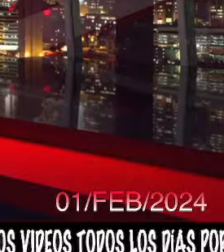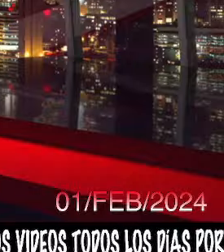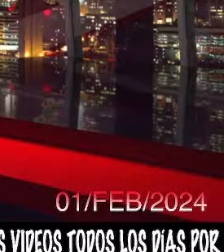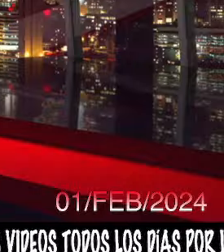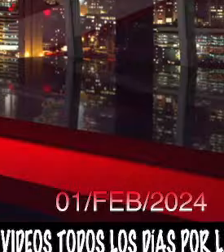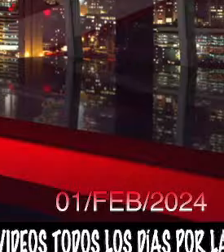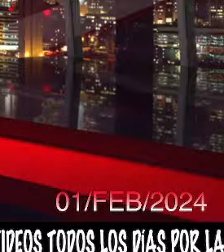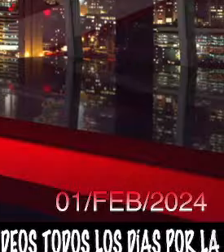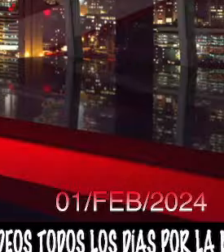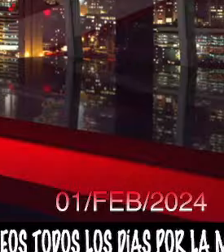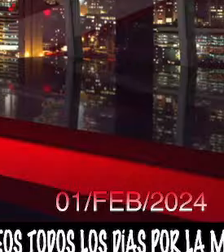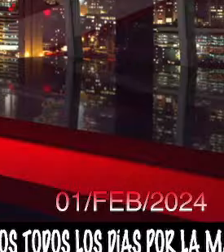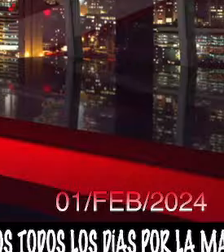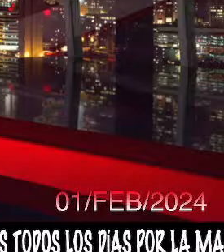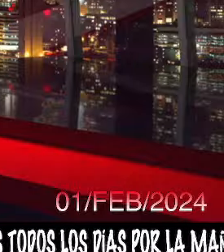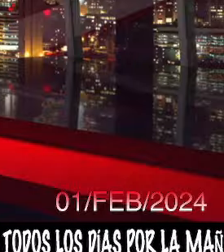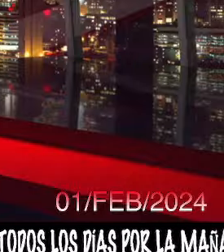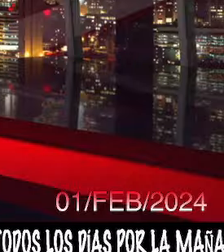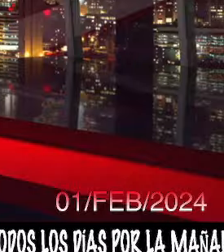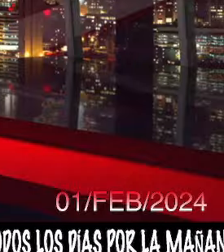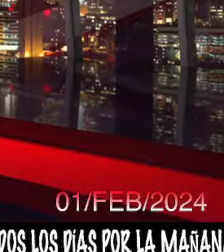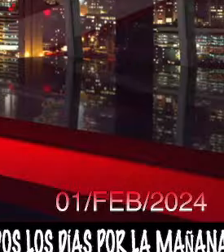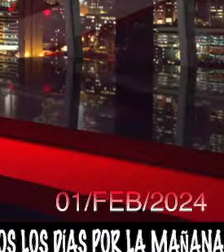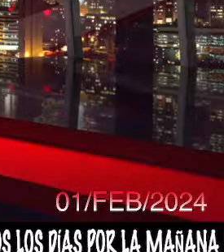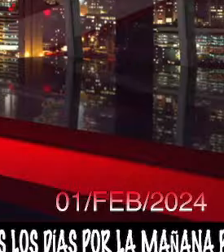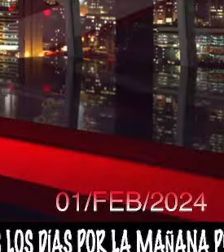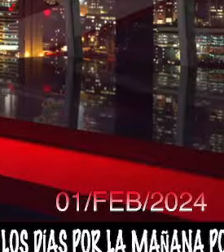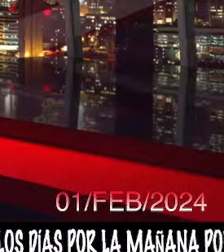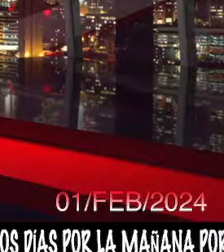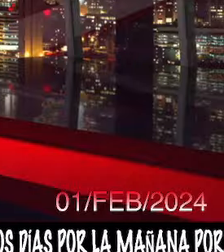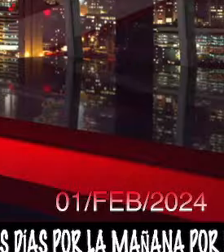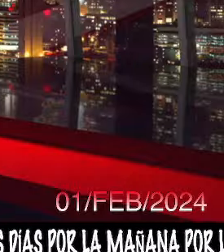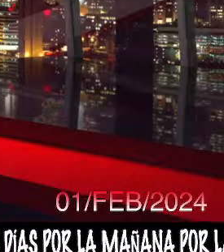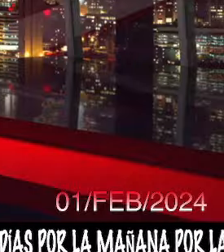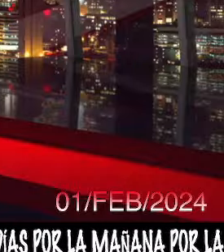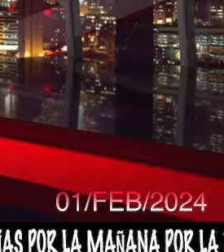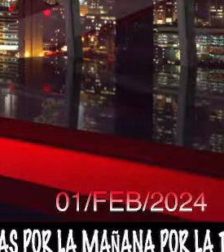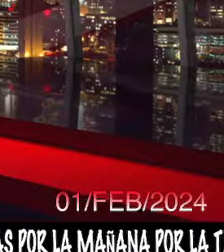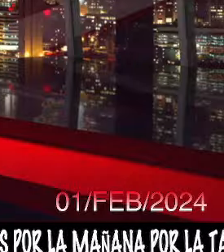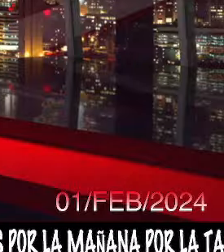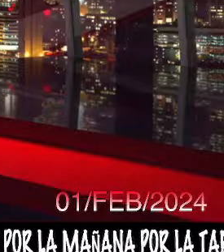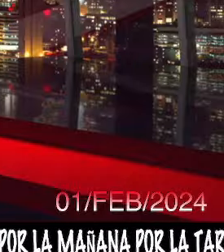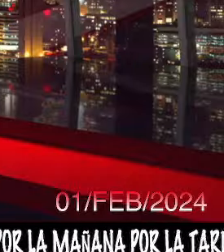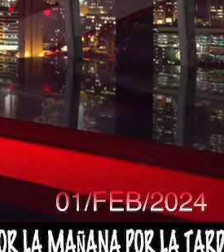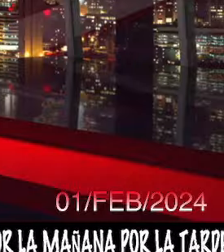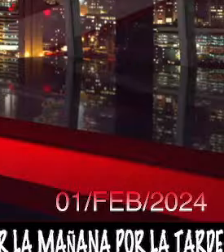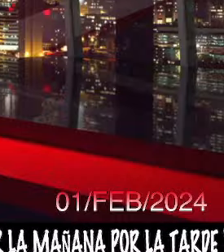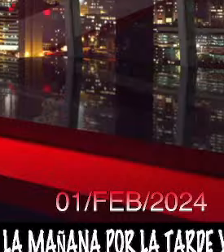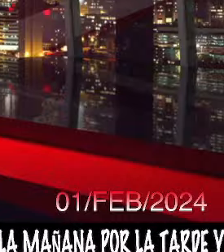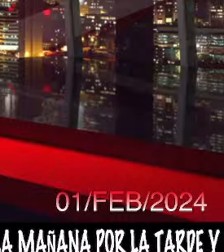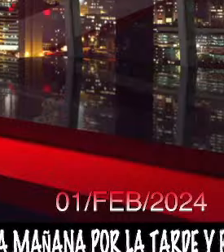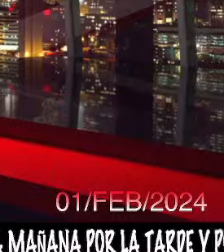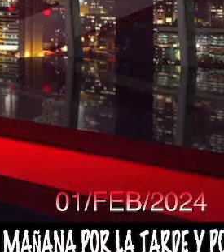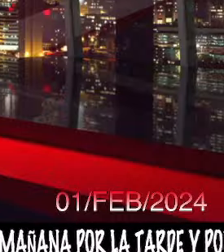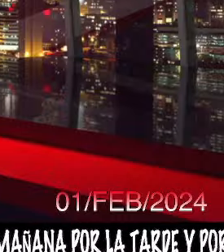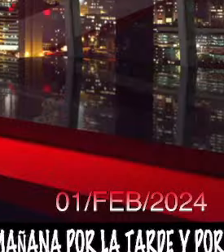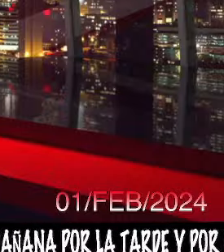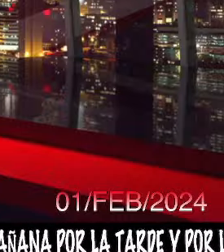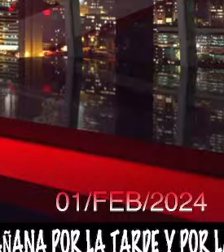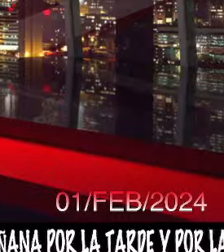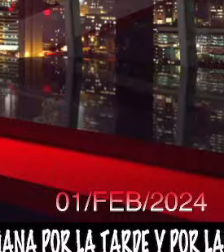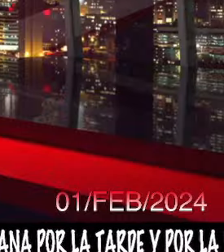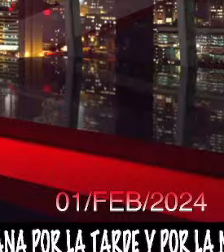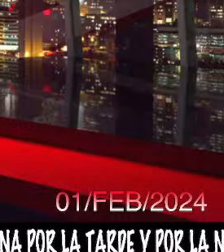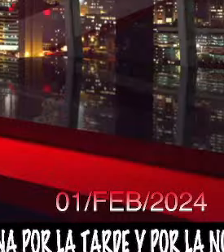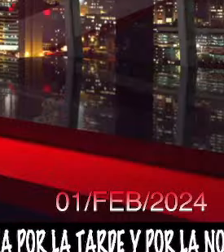como bandera para atacar a distintos legisladores, la violencia política de género. Incluso puso el ejemplo de la gobernadora